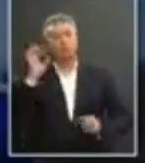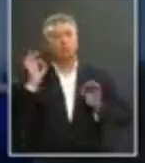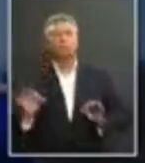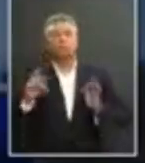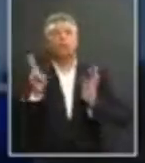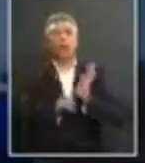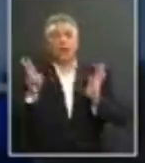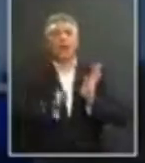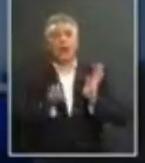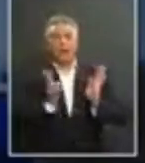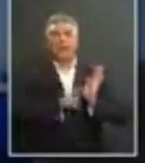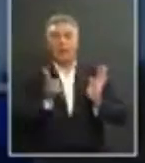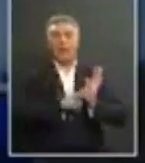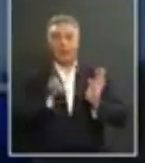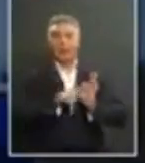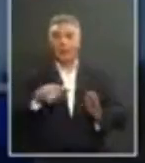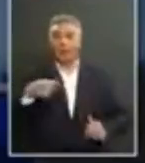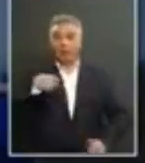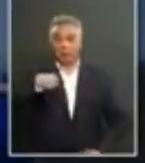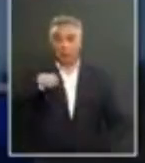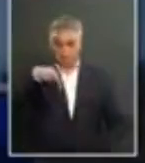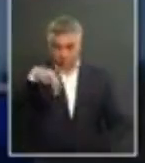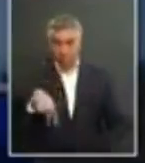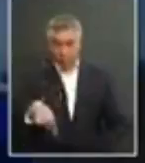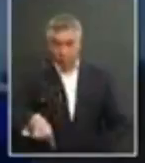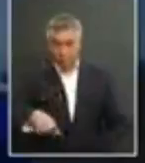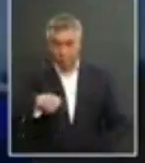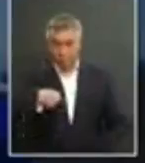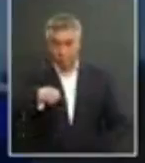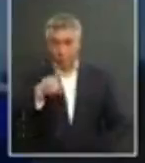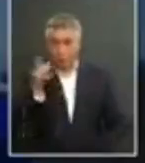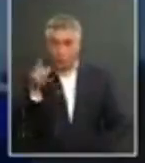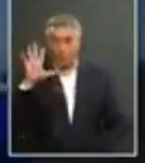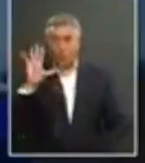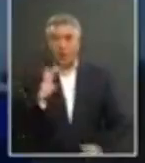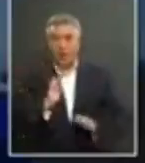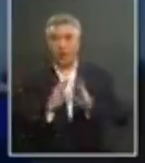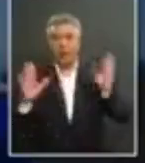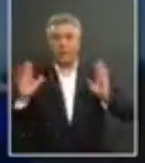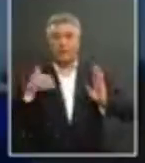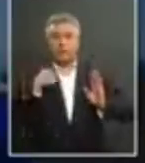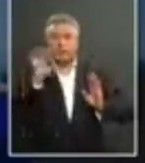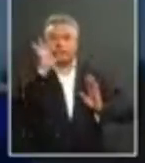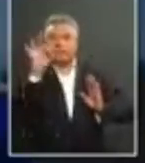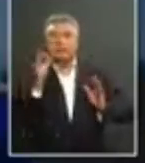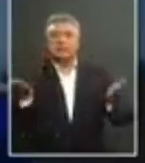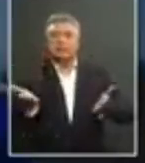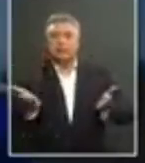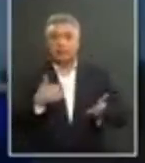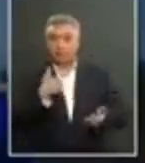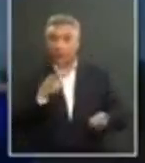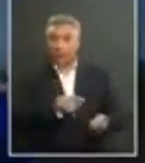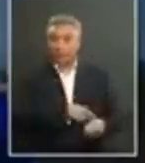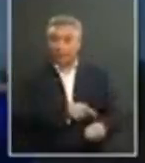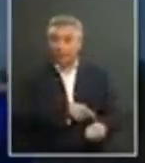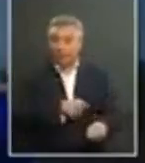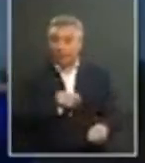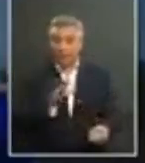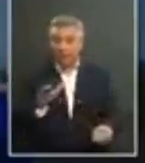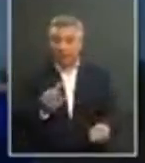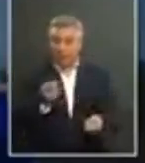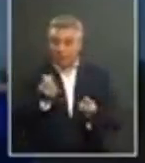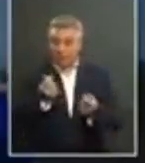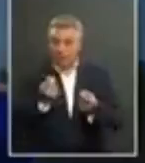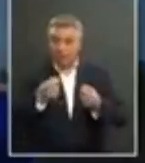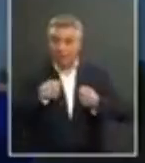realidades, y yo estoy aquí con mi única riqueza, que es mi familia, con mi único patrimonio, que es